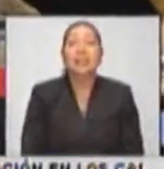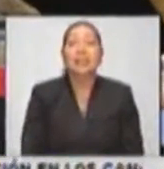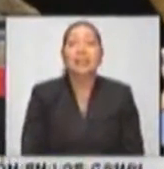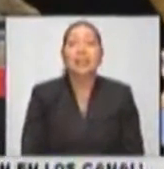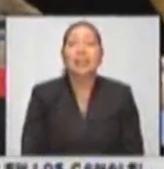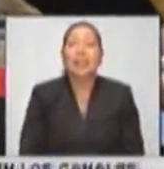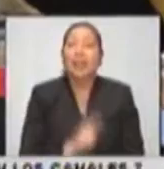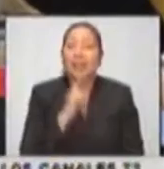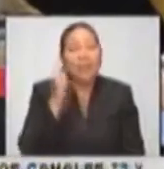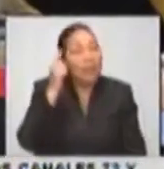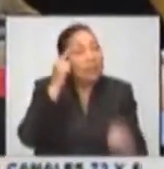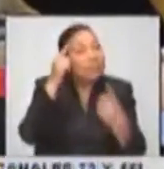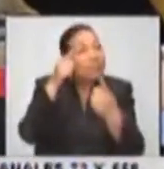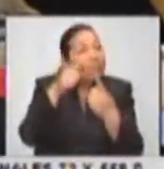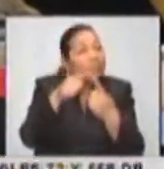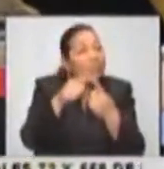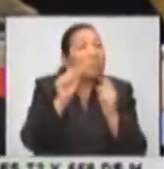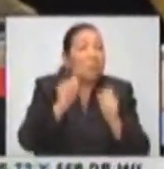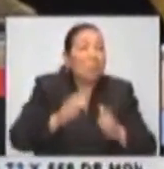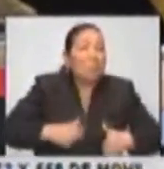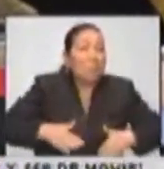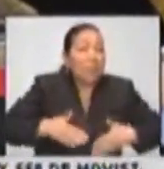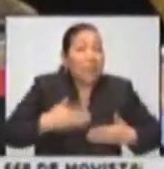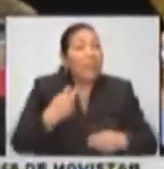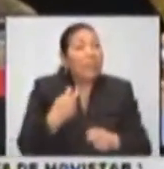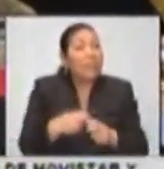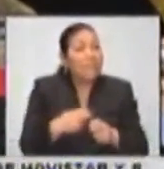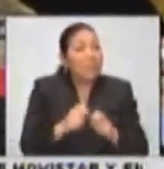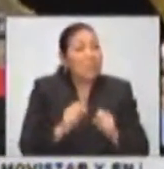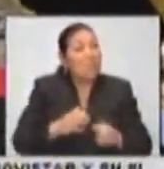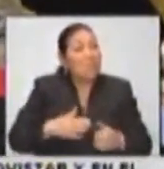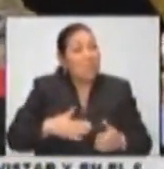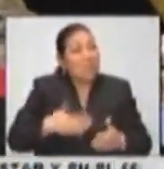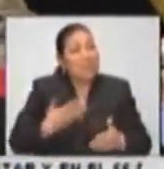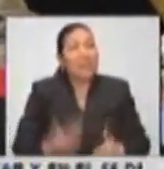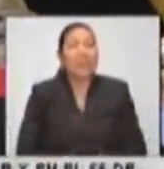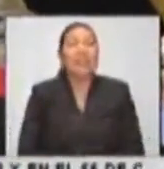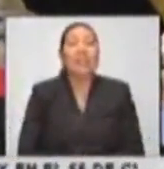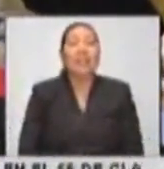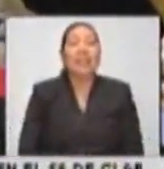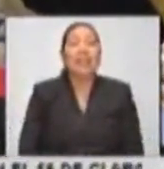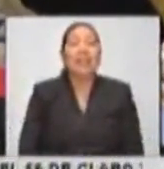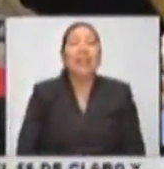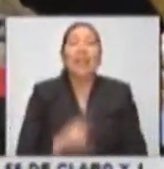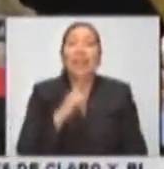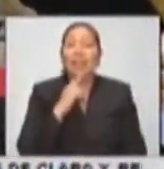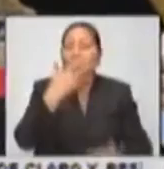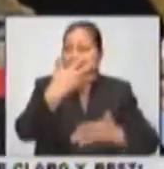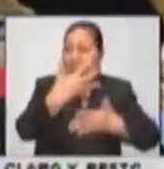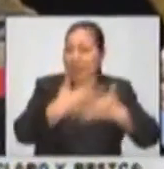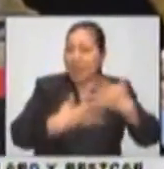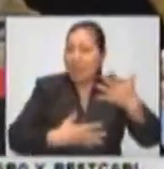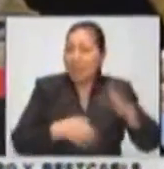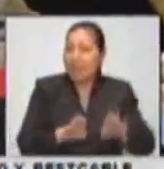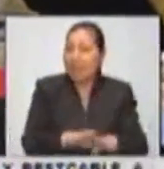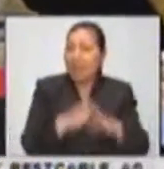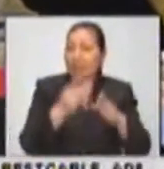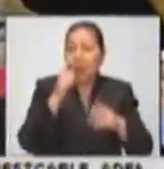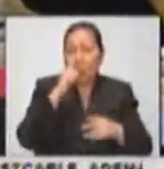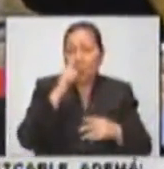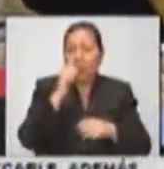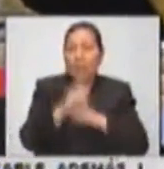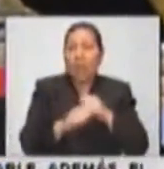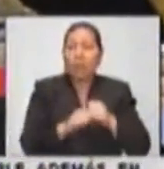es esta meta que parece posible, entonces difícil pero posible, ¿no es cierto? Es, hay una lista que se va a abrir en junio